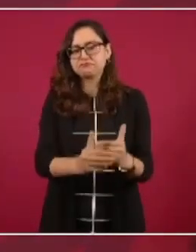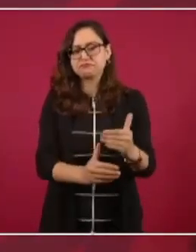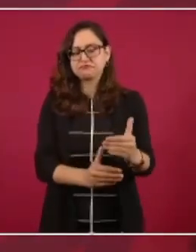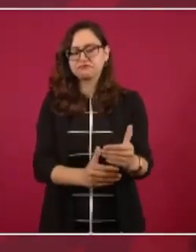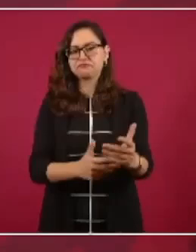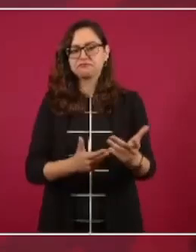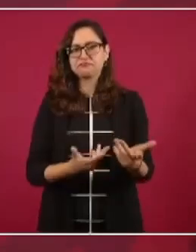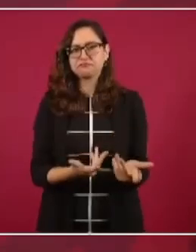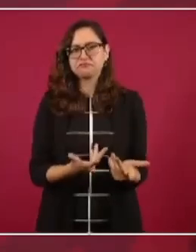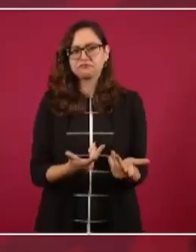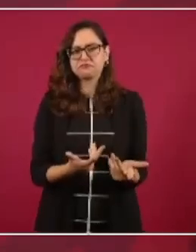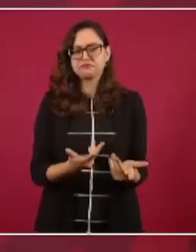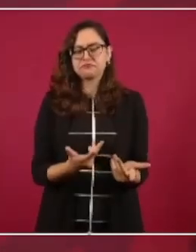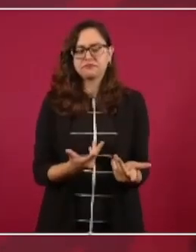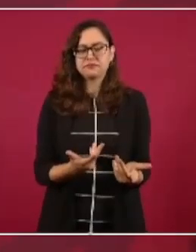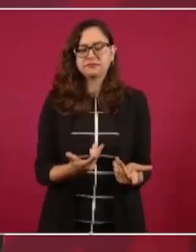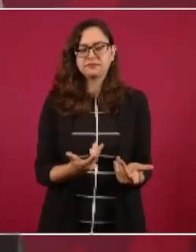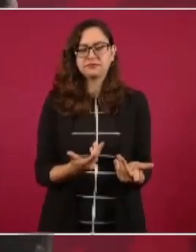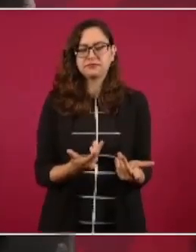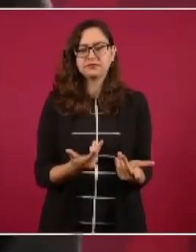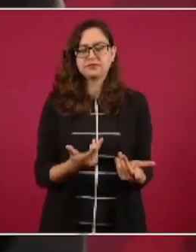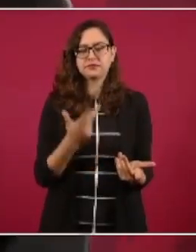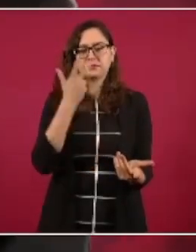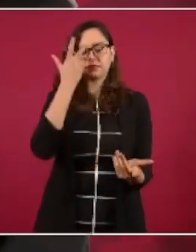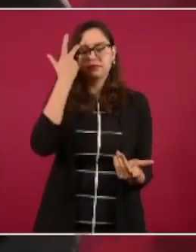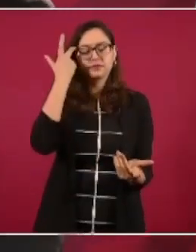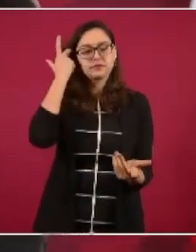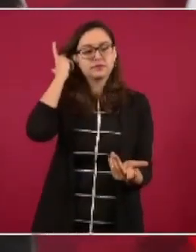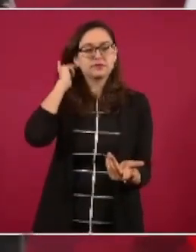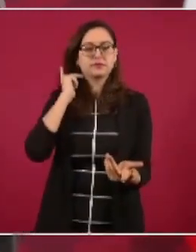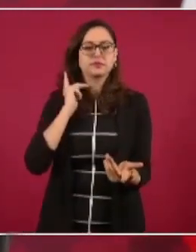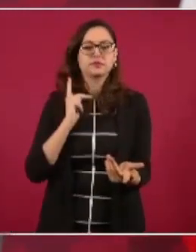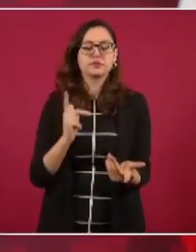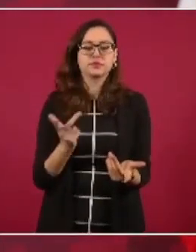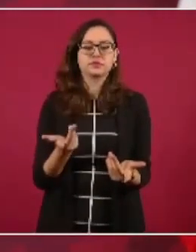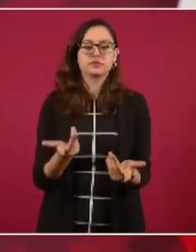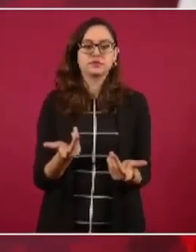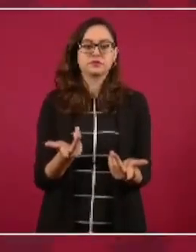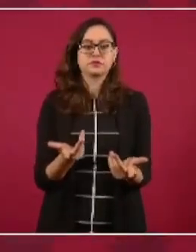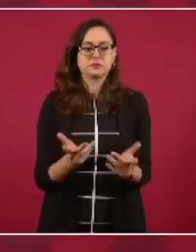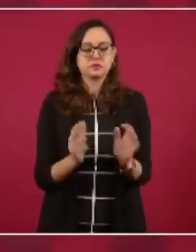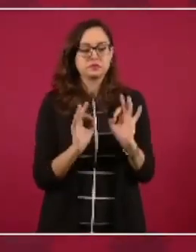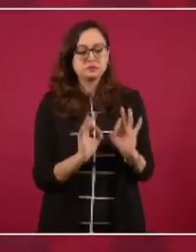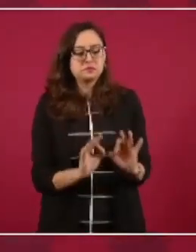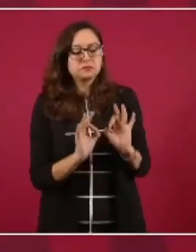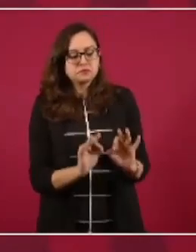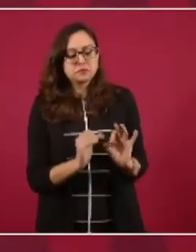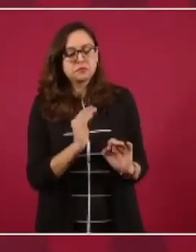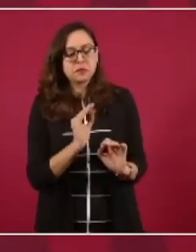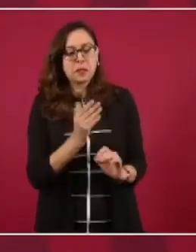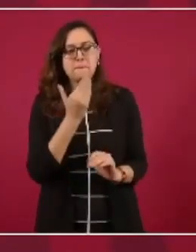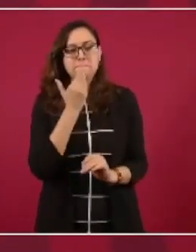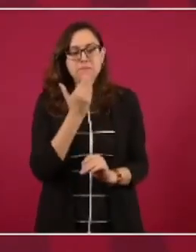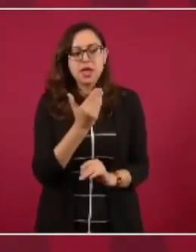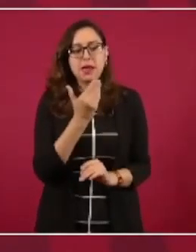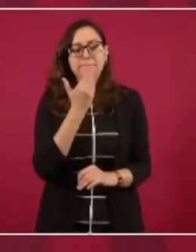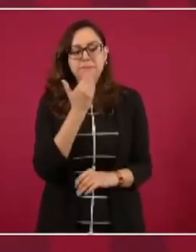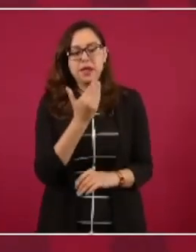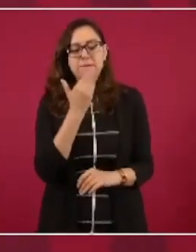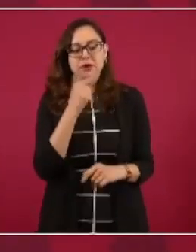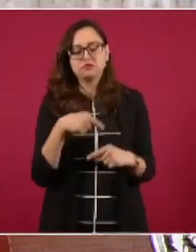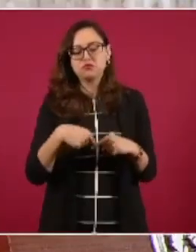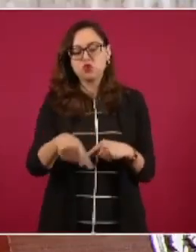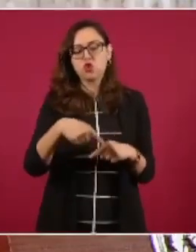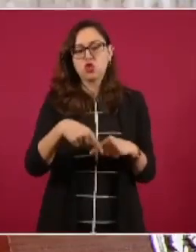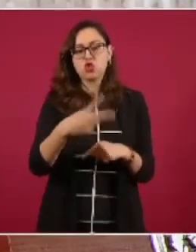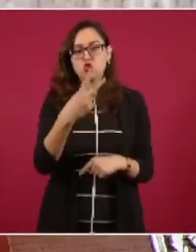va a seguir funcionando bien, pero sí